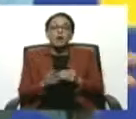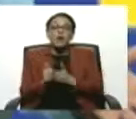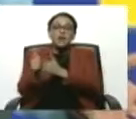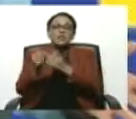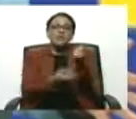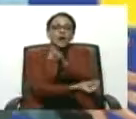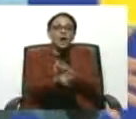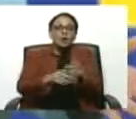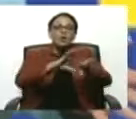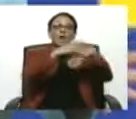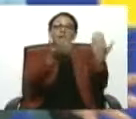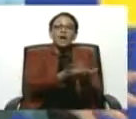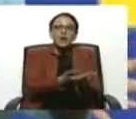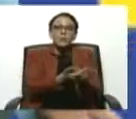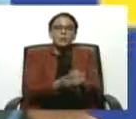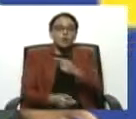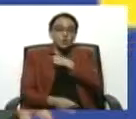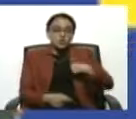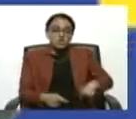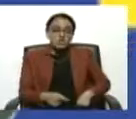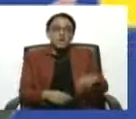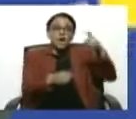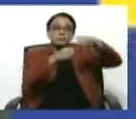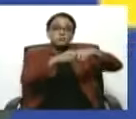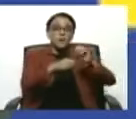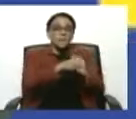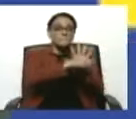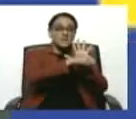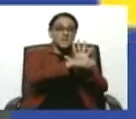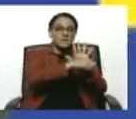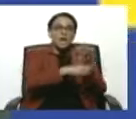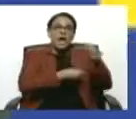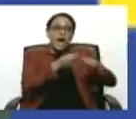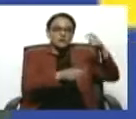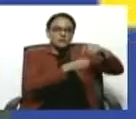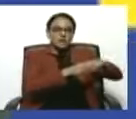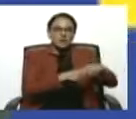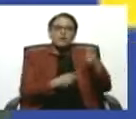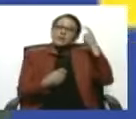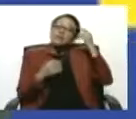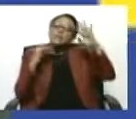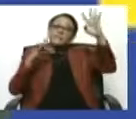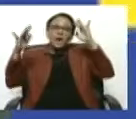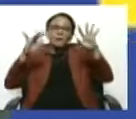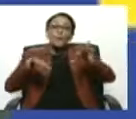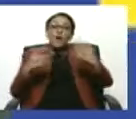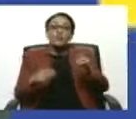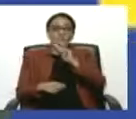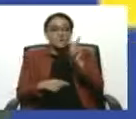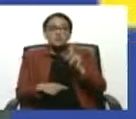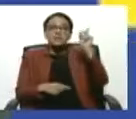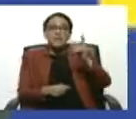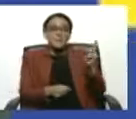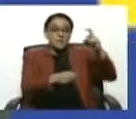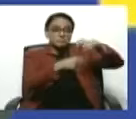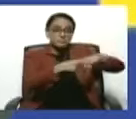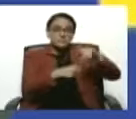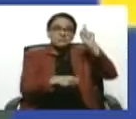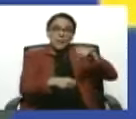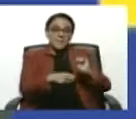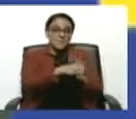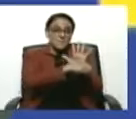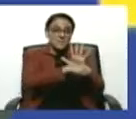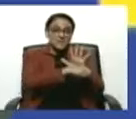China conforma el bloque de países de los BRICS. Ayer decíamos, imagínense cuando ya Venezuela participe,